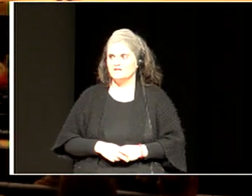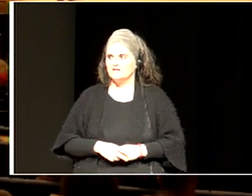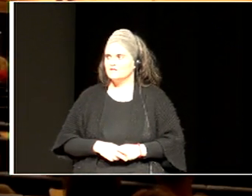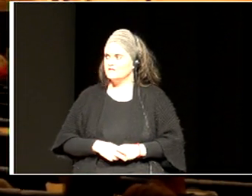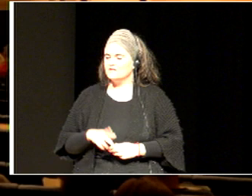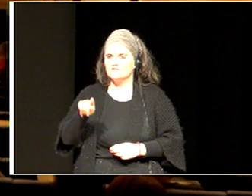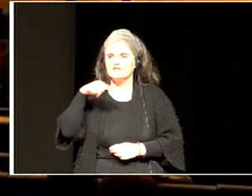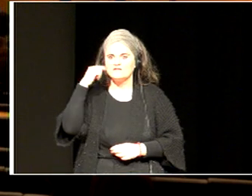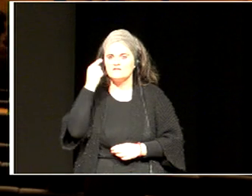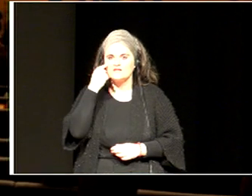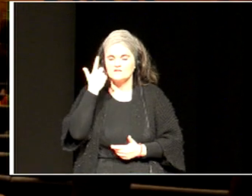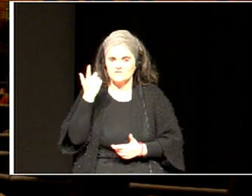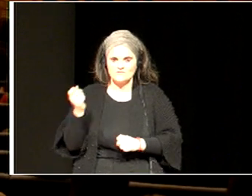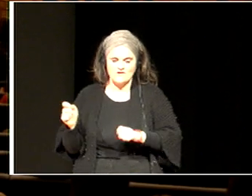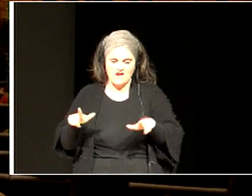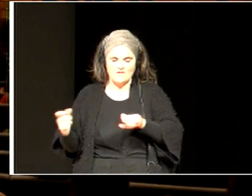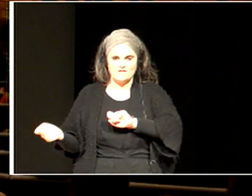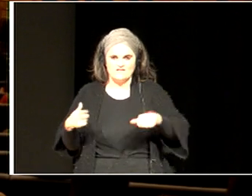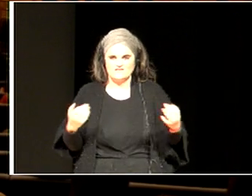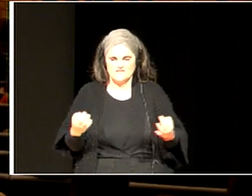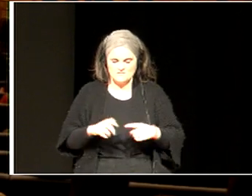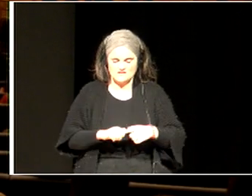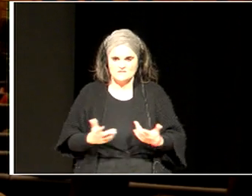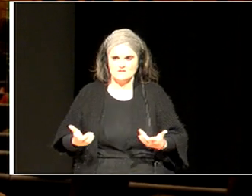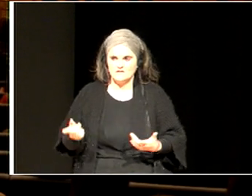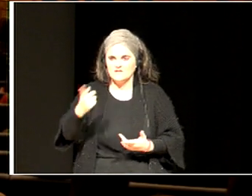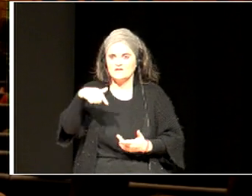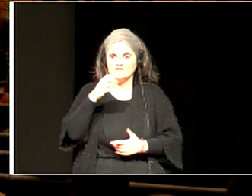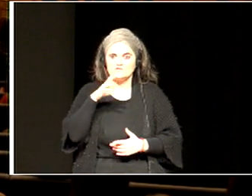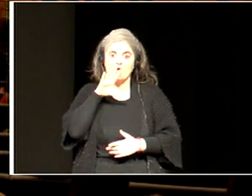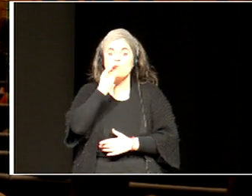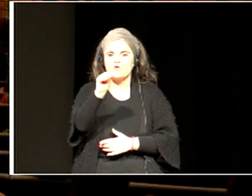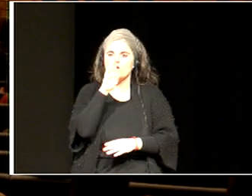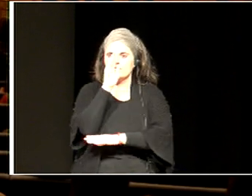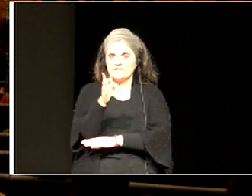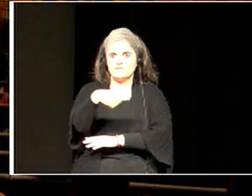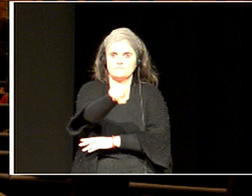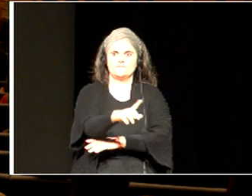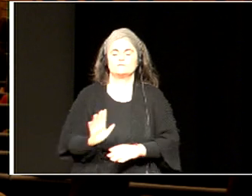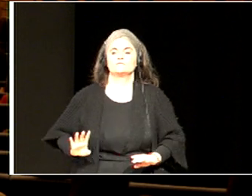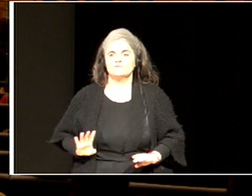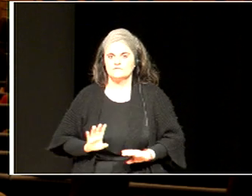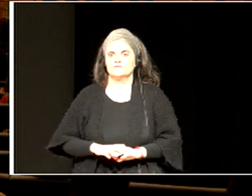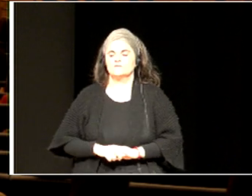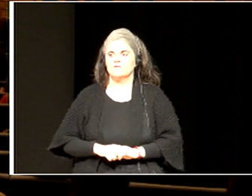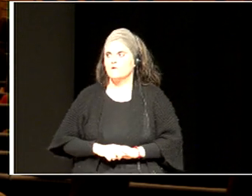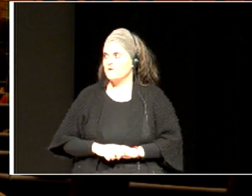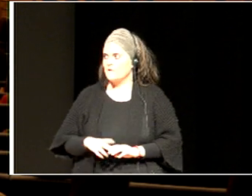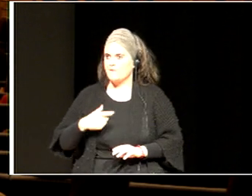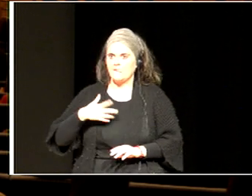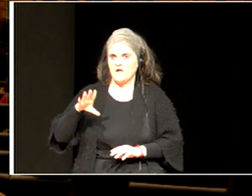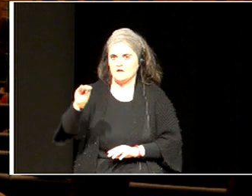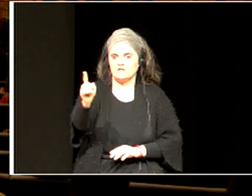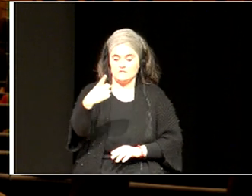os estáis dando cuenta de lo que estáis llevando al aula y esto es una bronca directa que os echo que os he hecho y que he